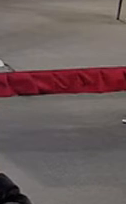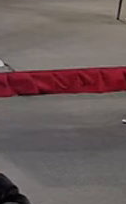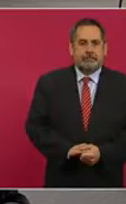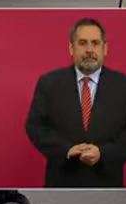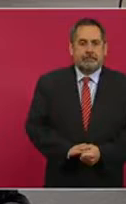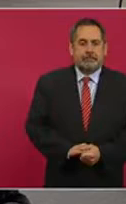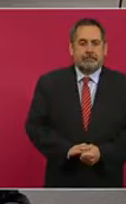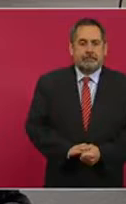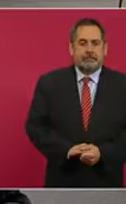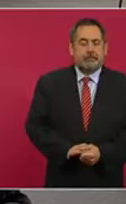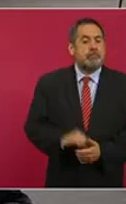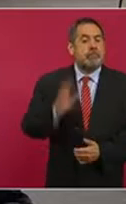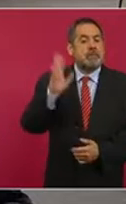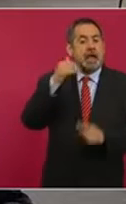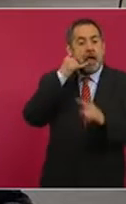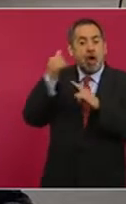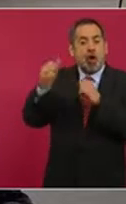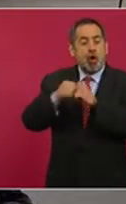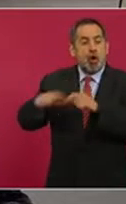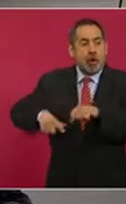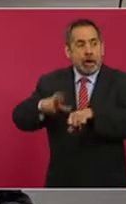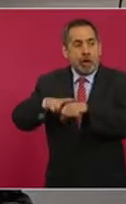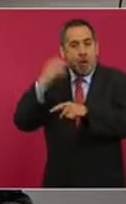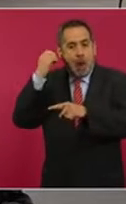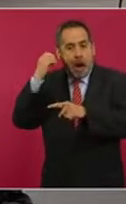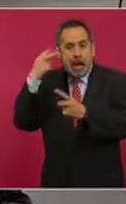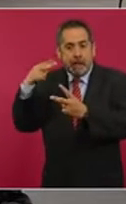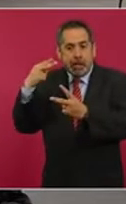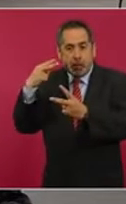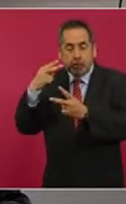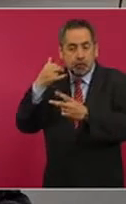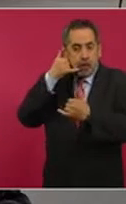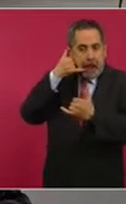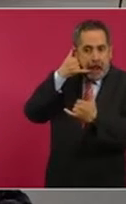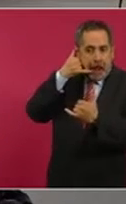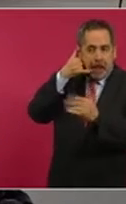y hasta ahora no tienen